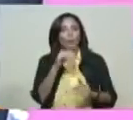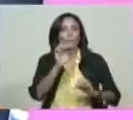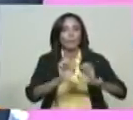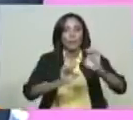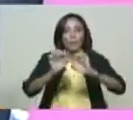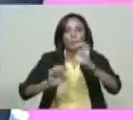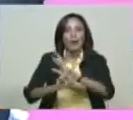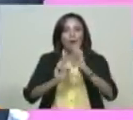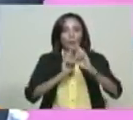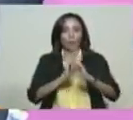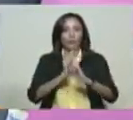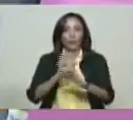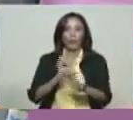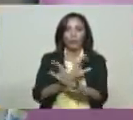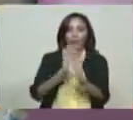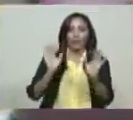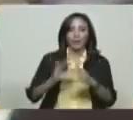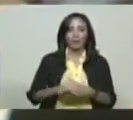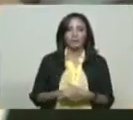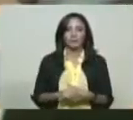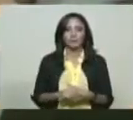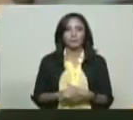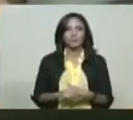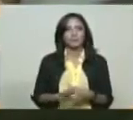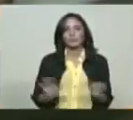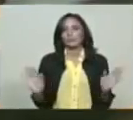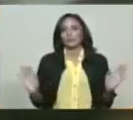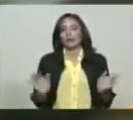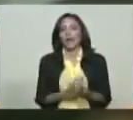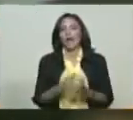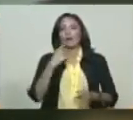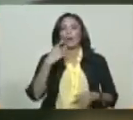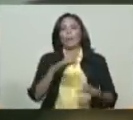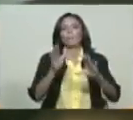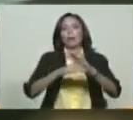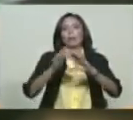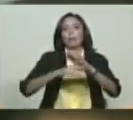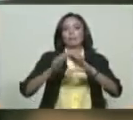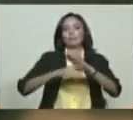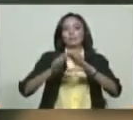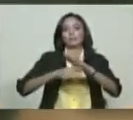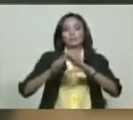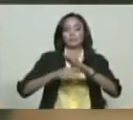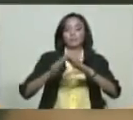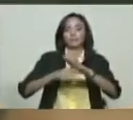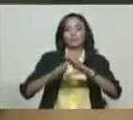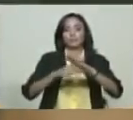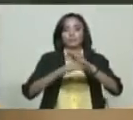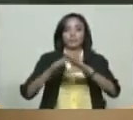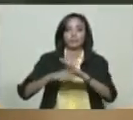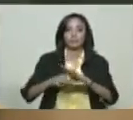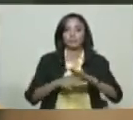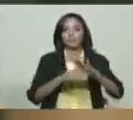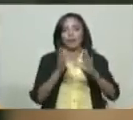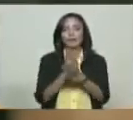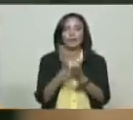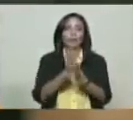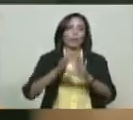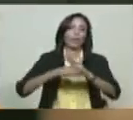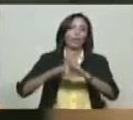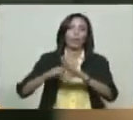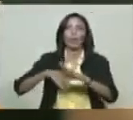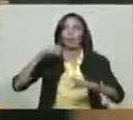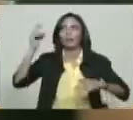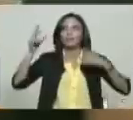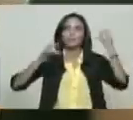resultados. Porque no puede ser que uno sea puro discurso. Discurso, bla, bla, bla, bla, bla, bla, bla, bla, bla, bla, bla, bla, bla, bla,